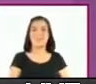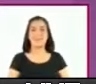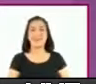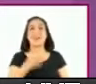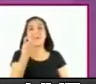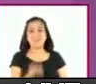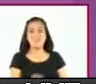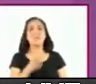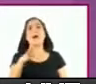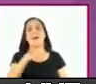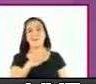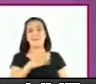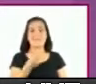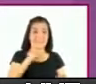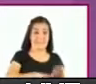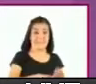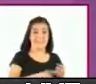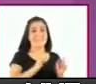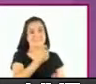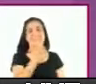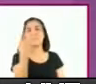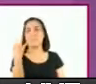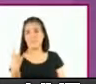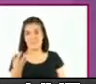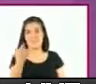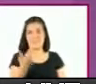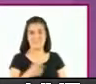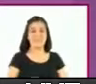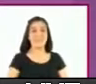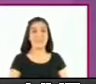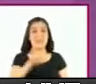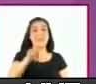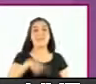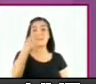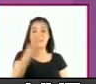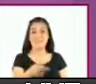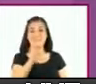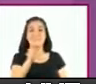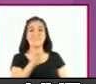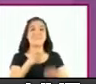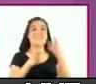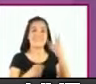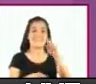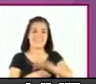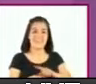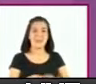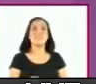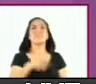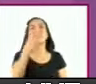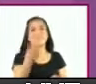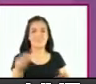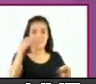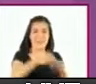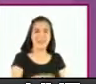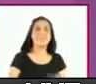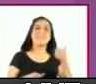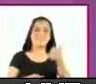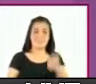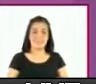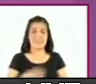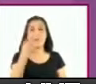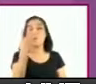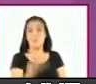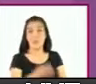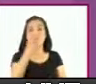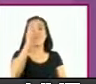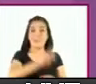lo que tendrá 4 pesos. El tercero, otros 2, y serán 6. El cuarto día tendrá